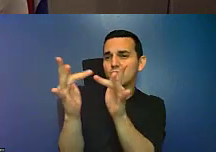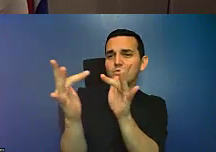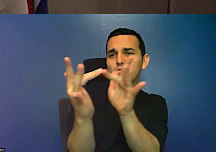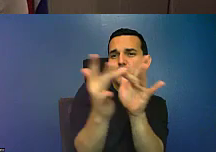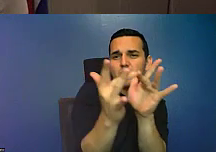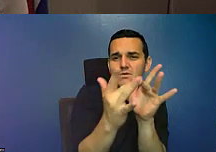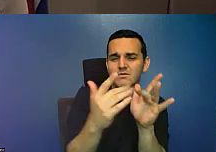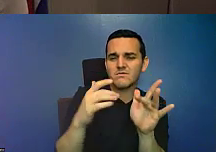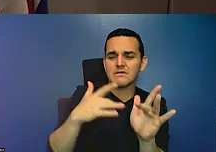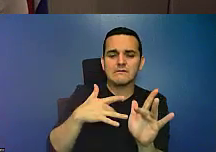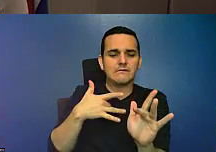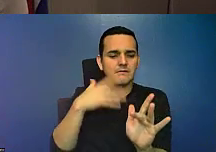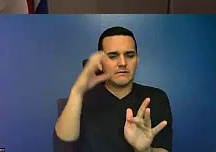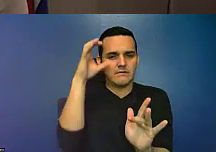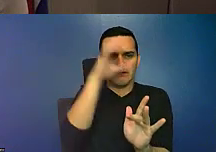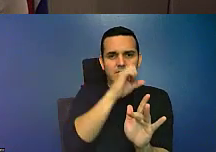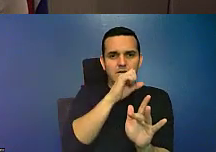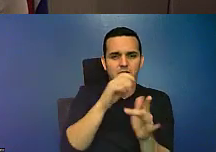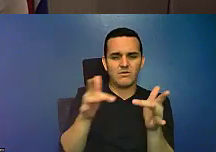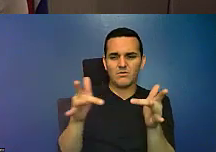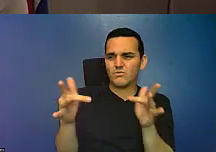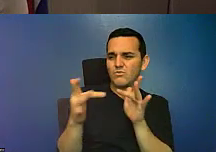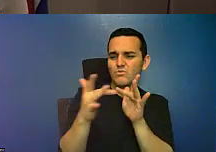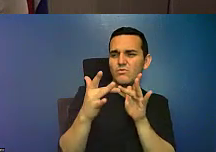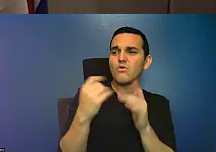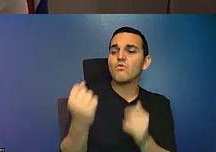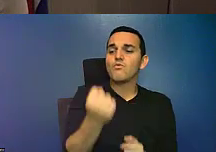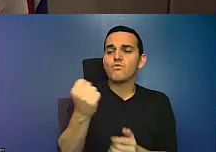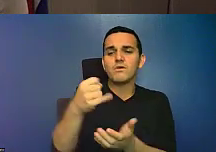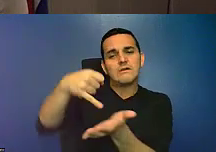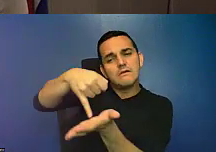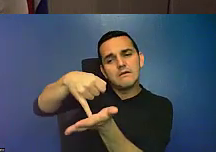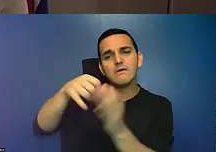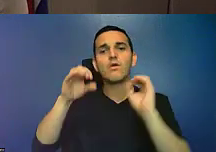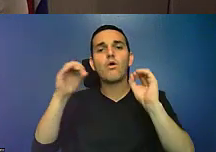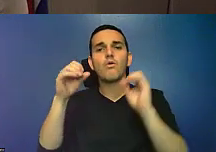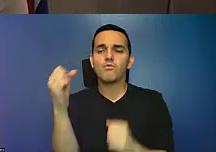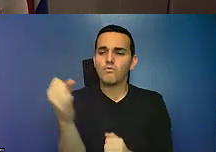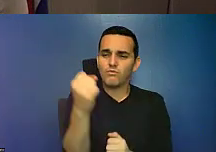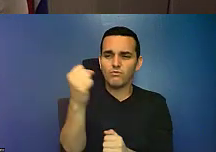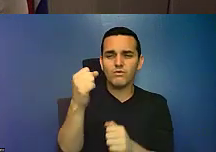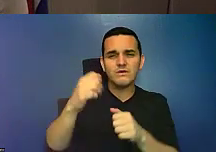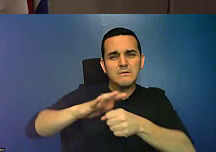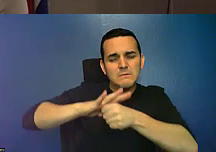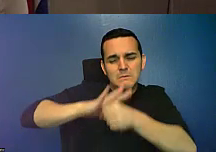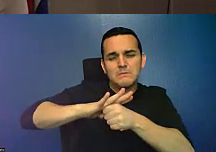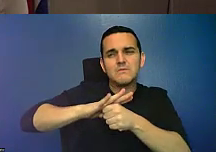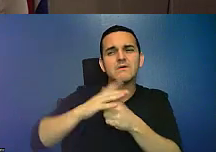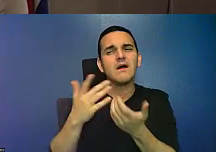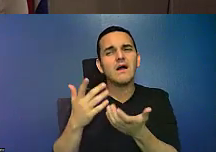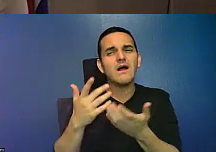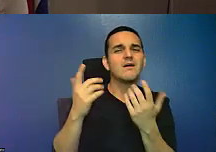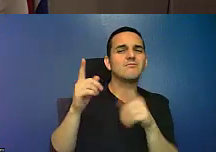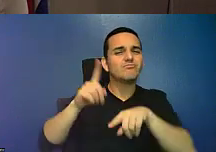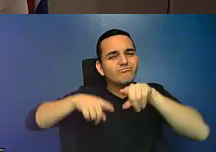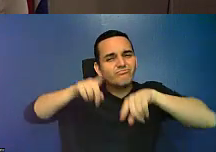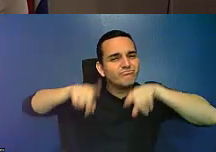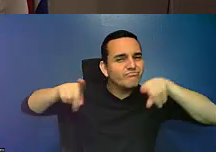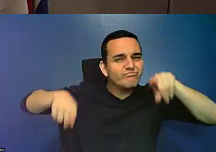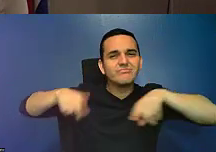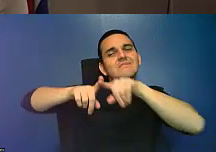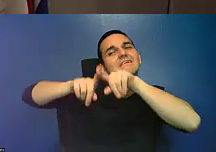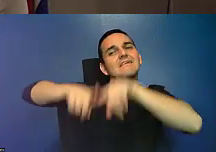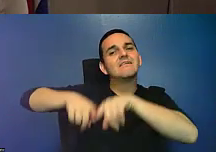fuerza fuerte o una fuerza débil de acuerdo a la presión y a los puntos que se activan en su preciso momento.